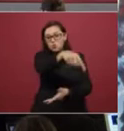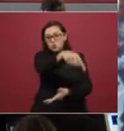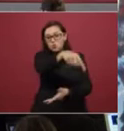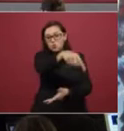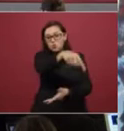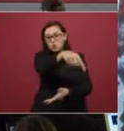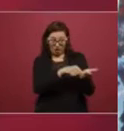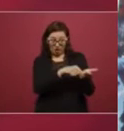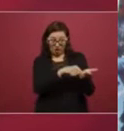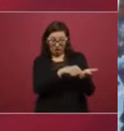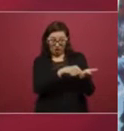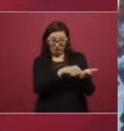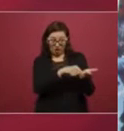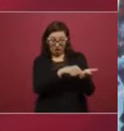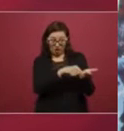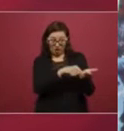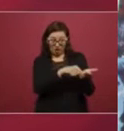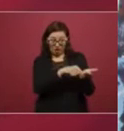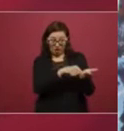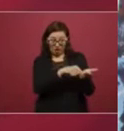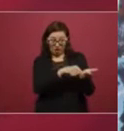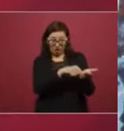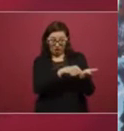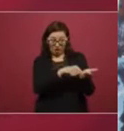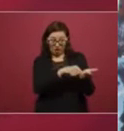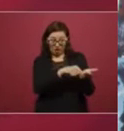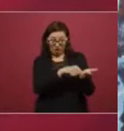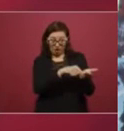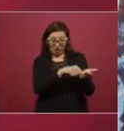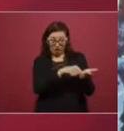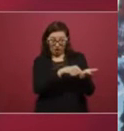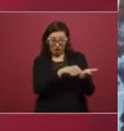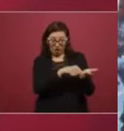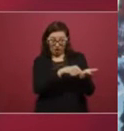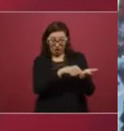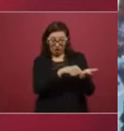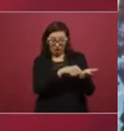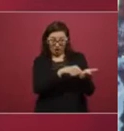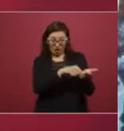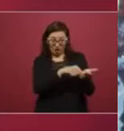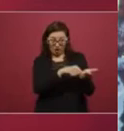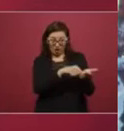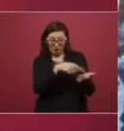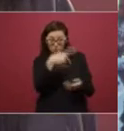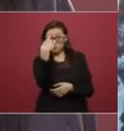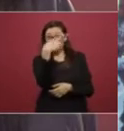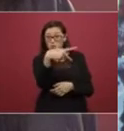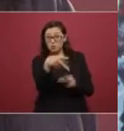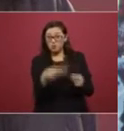al respecto tuvo que mandarles entonces este mensaje a todos los dueños de las gasolineras.